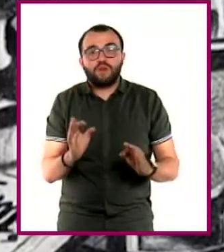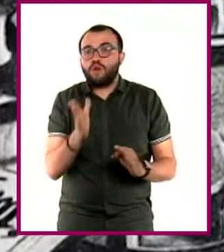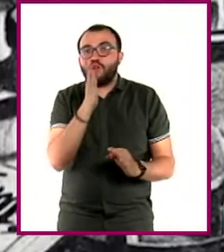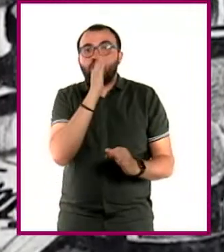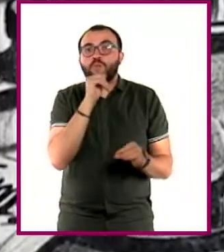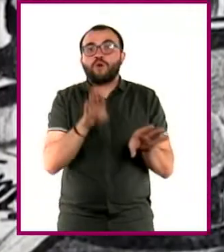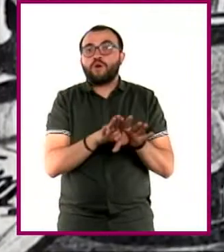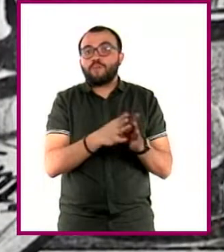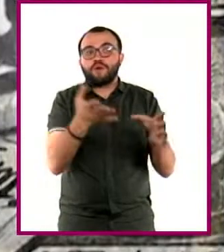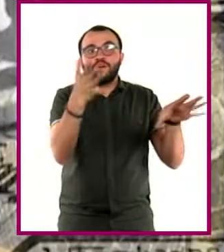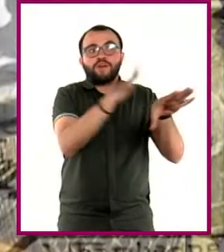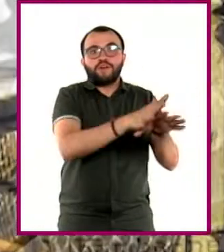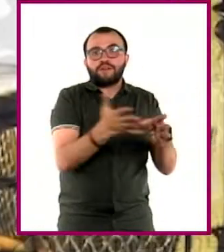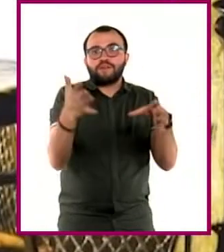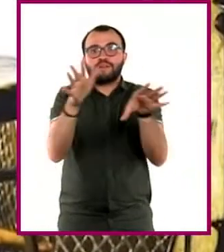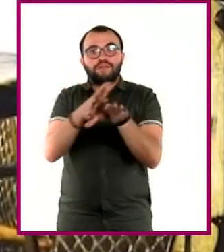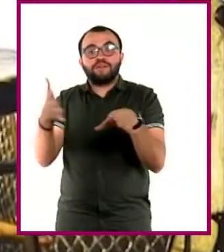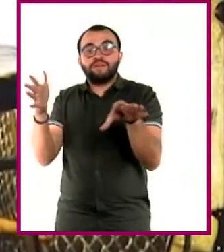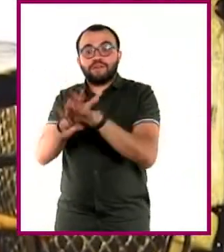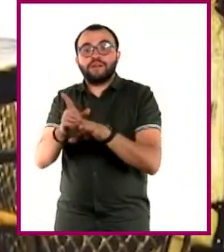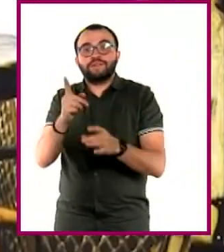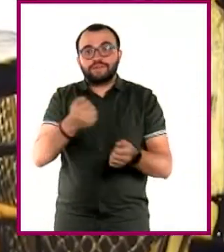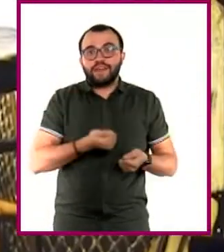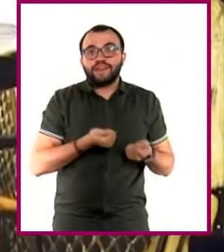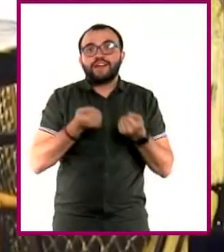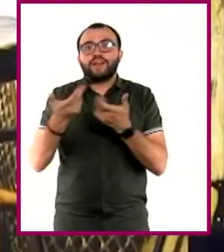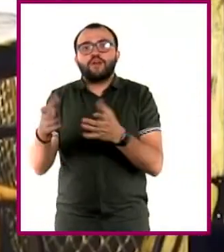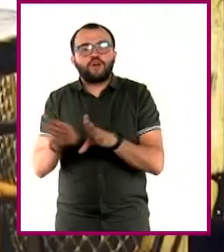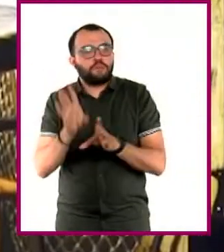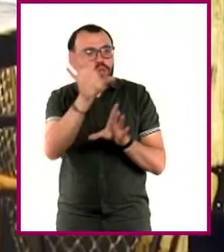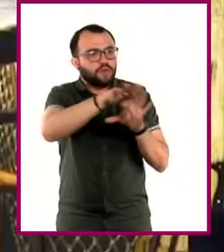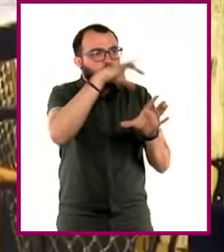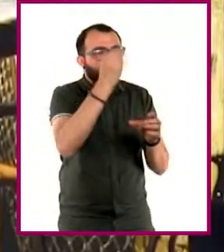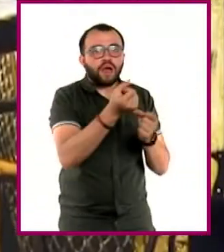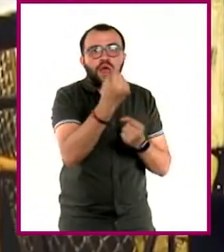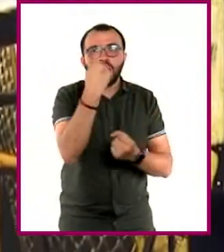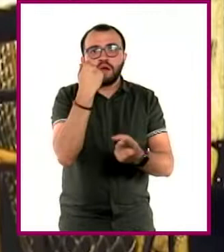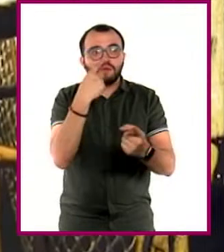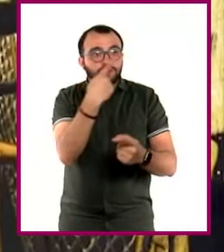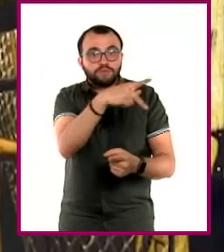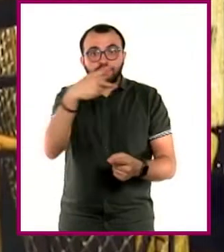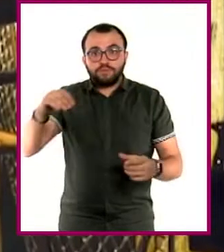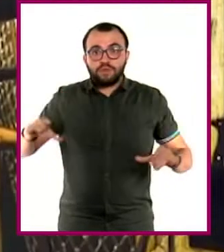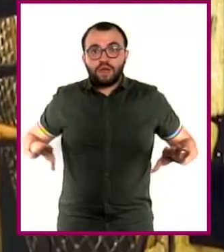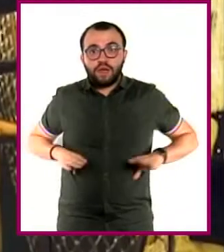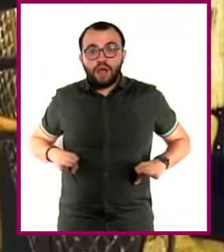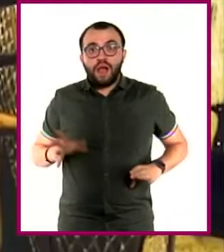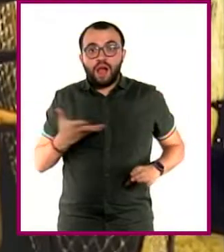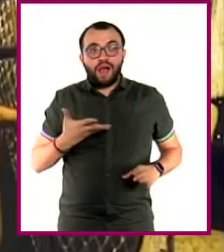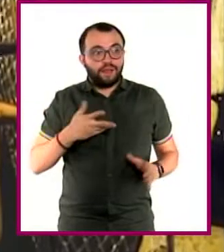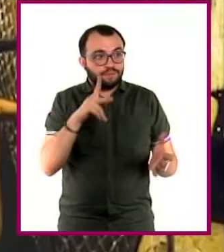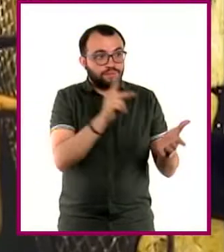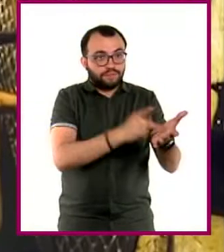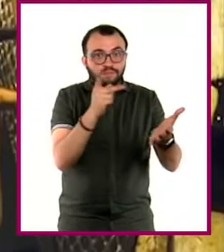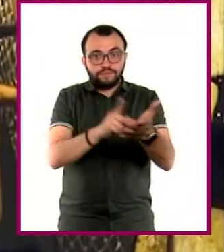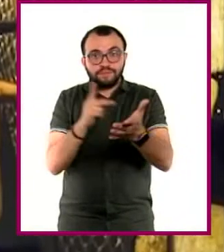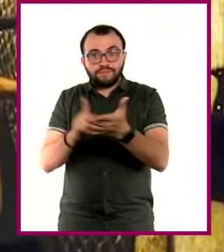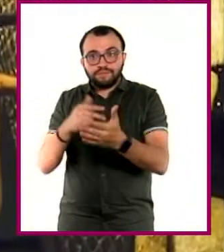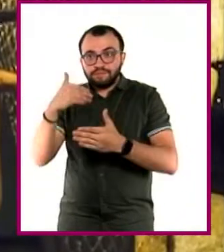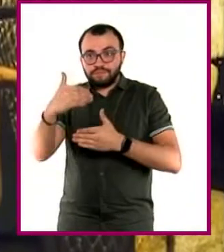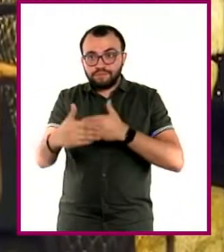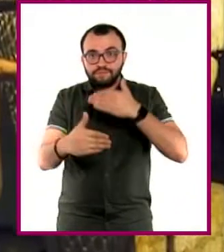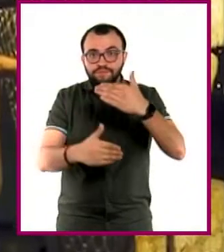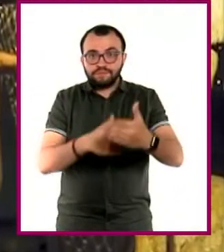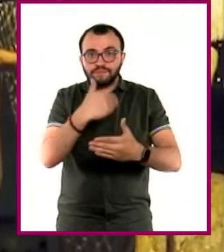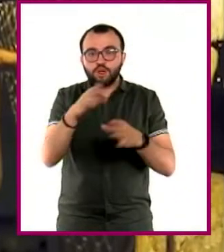crear mezclando otras, los llevó a encontrar que algunas de sus características se repetían de manera periódica siguiendo